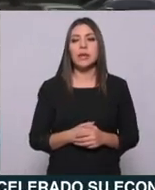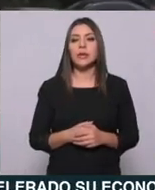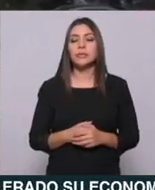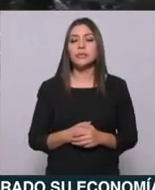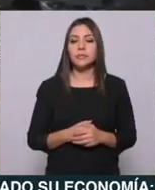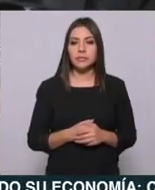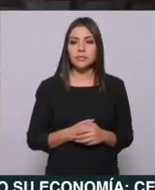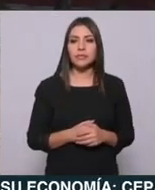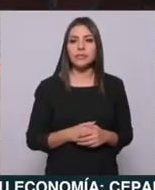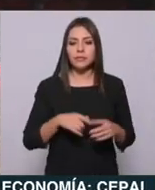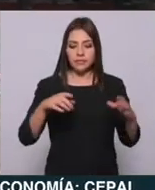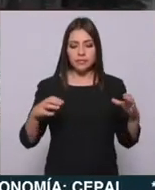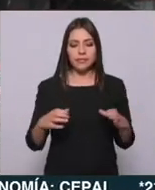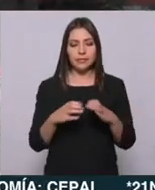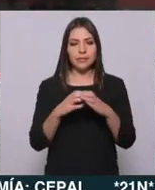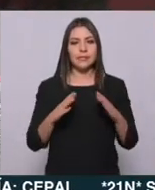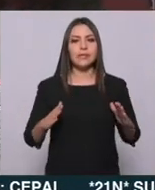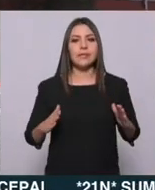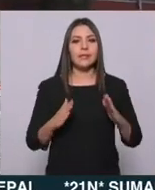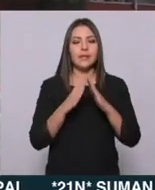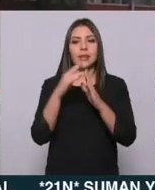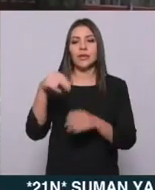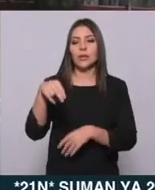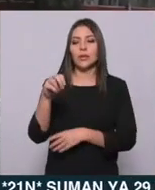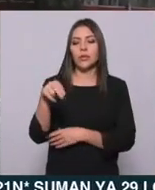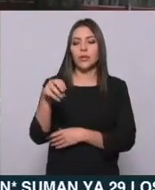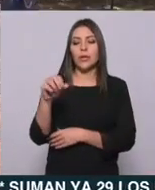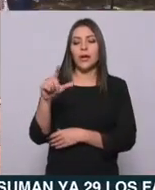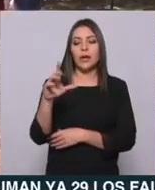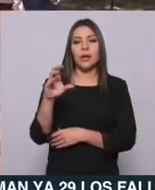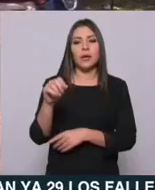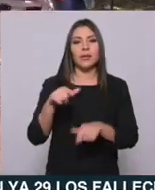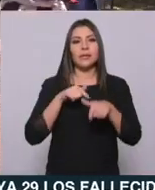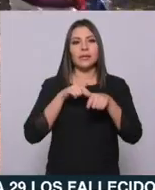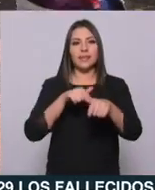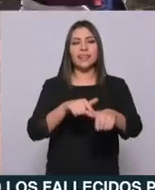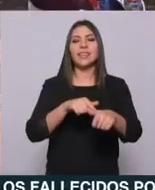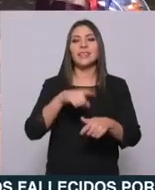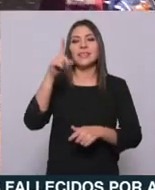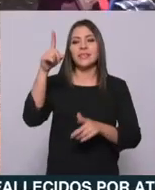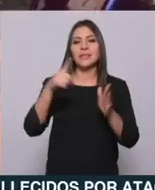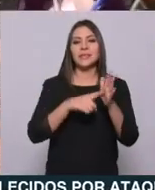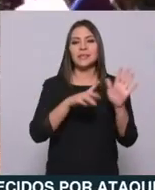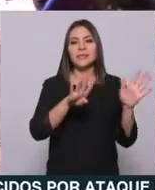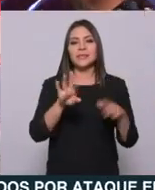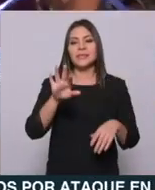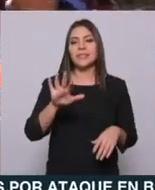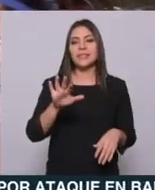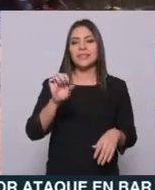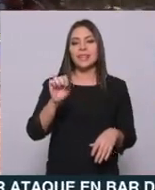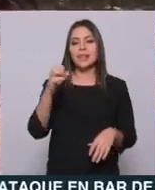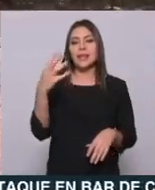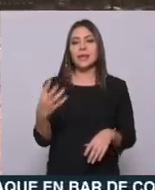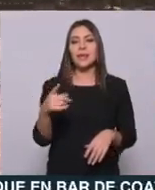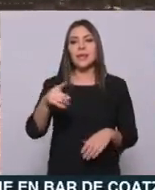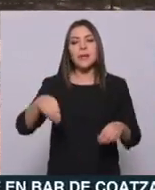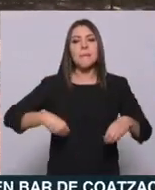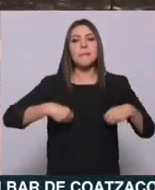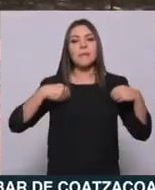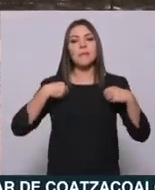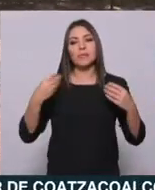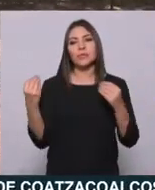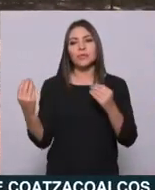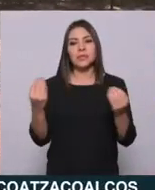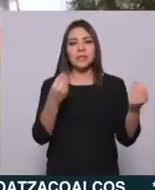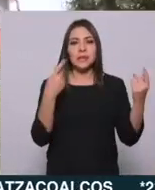El conjunto urbano Nonoalco-Tlatelolco ha sido desde 1964 el lugar de vivienda para cientos de personas